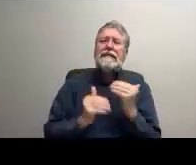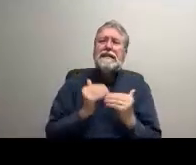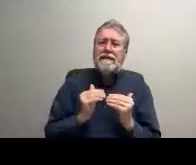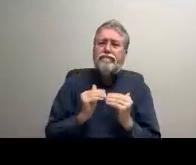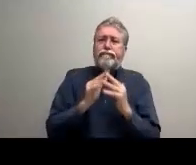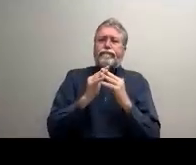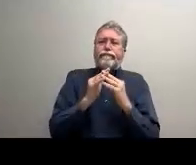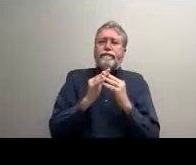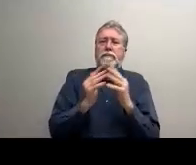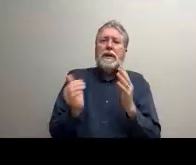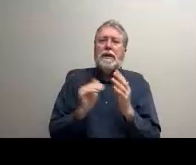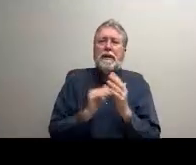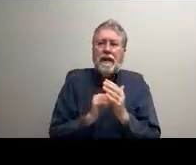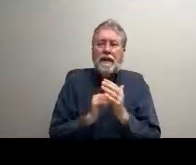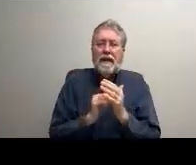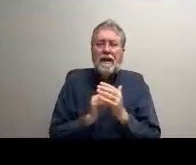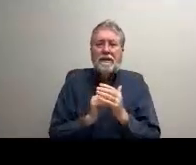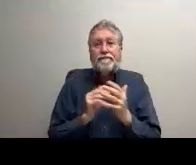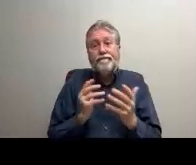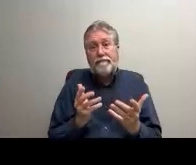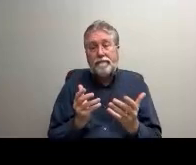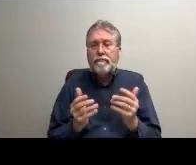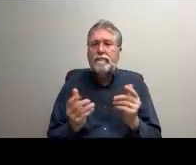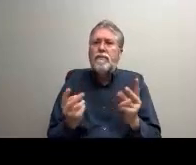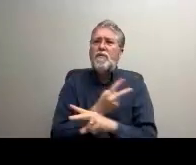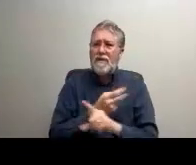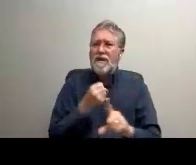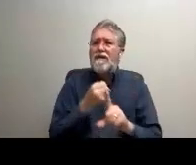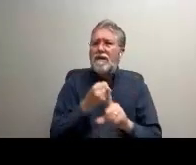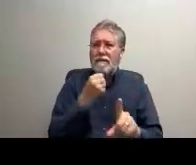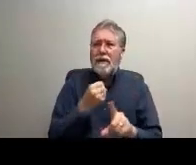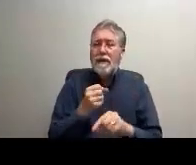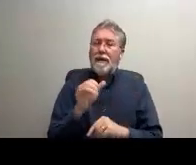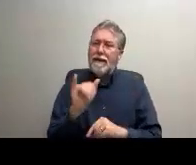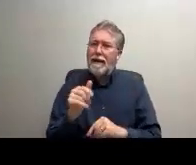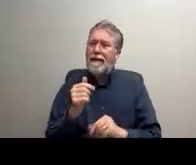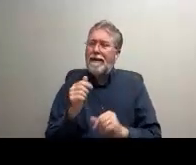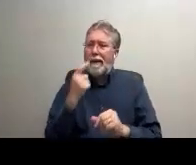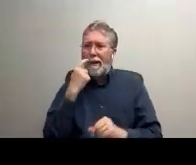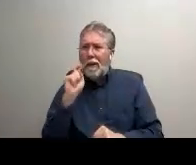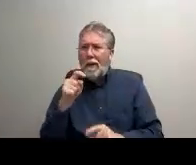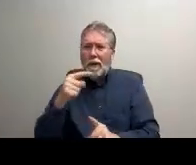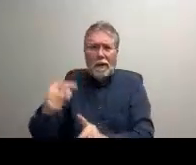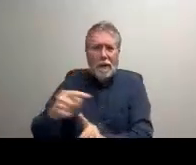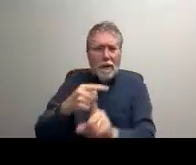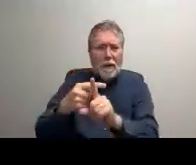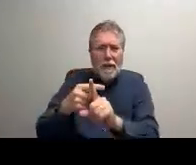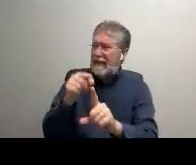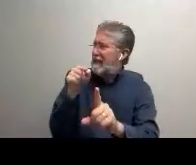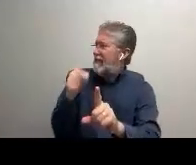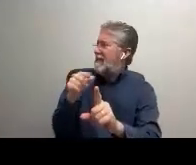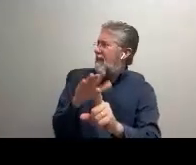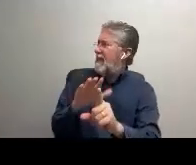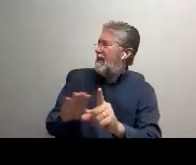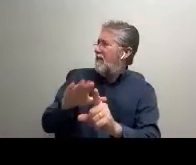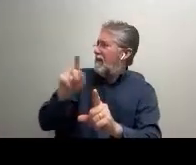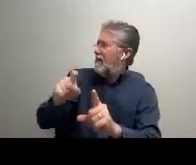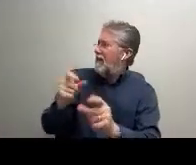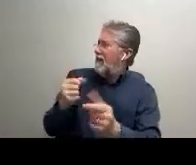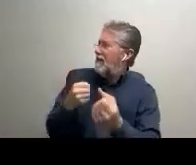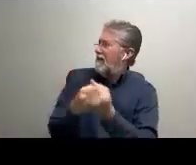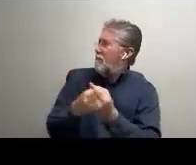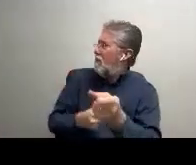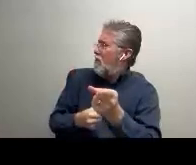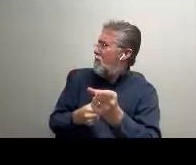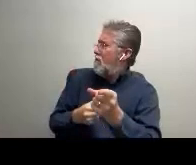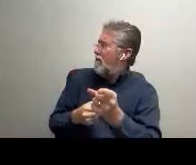utilizar esto para identificar las áreas vulnerables, las que tuvieron más impactos, áreas que puedan necesitar más ayuda. Y tal